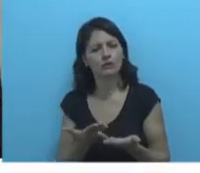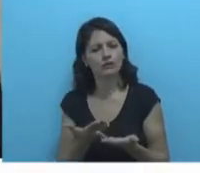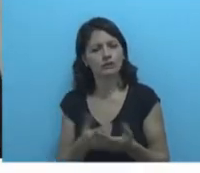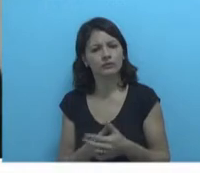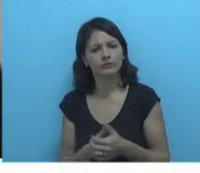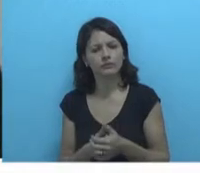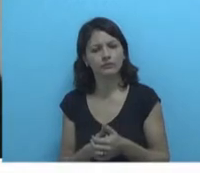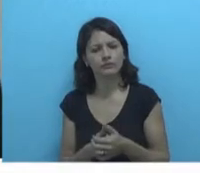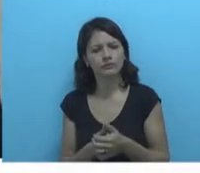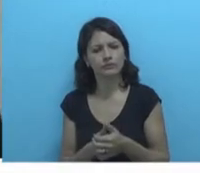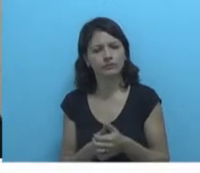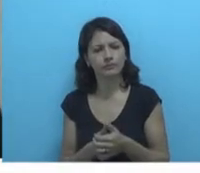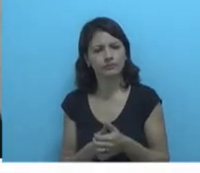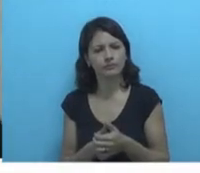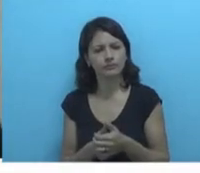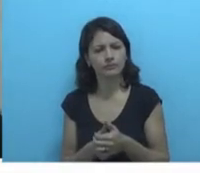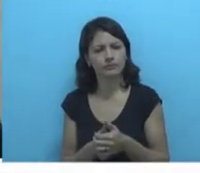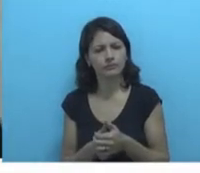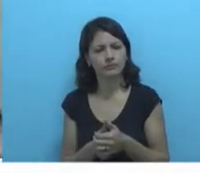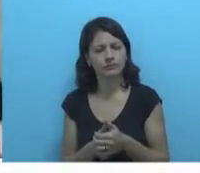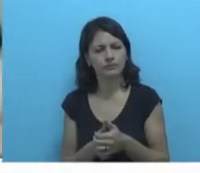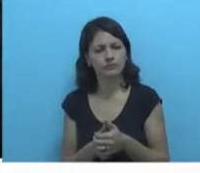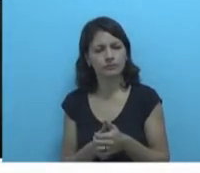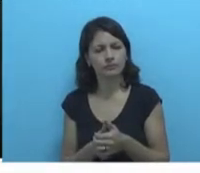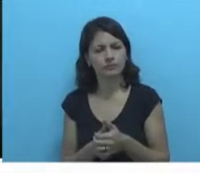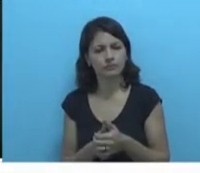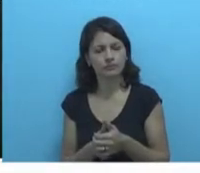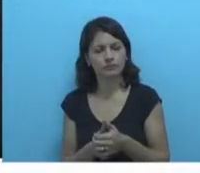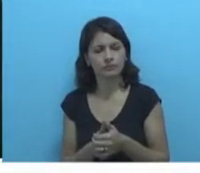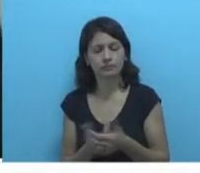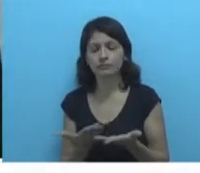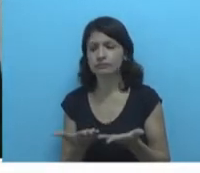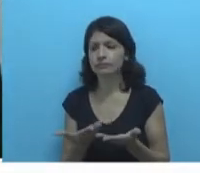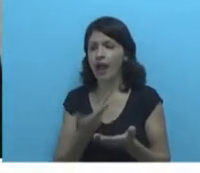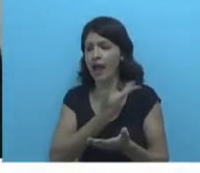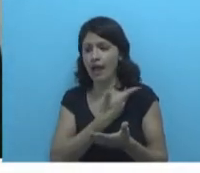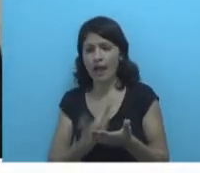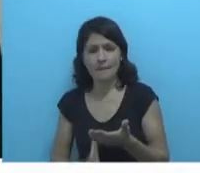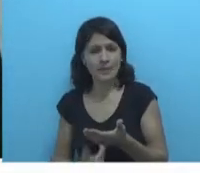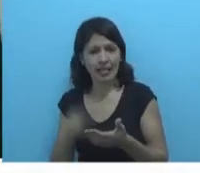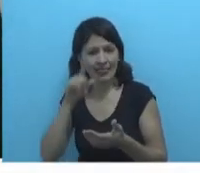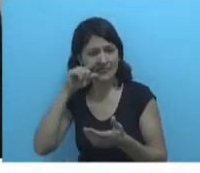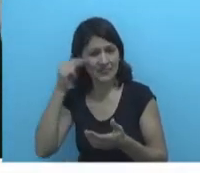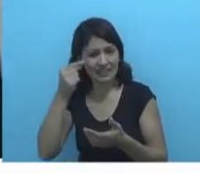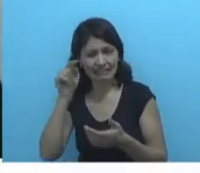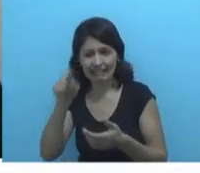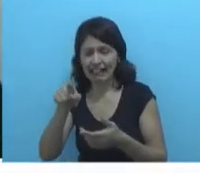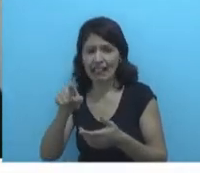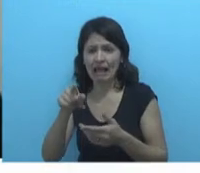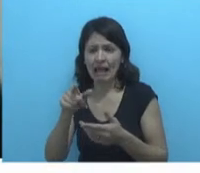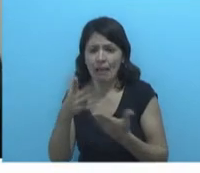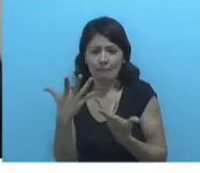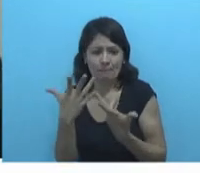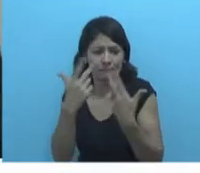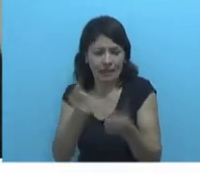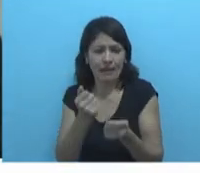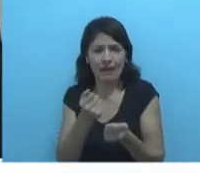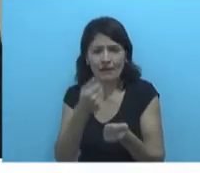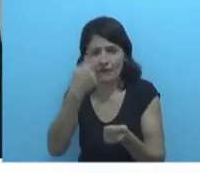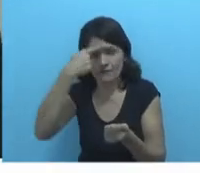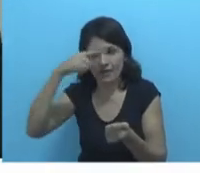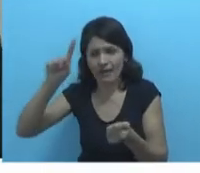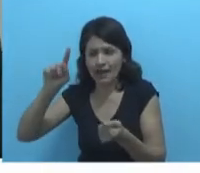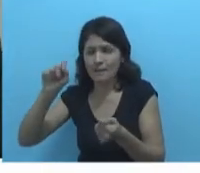el presidente de la nación sea el más federal de los porteños. Pero él es de la ciudad de